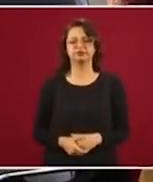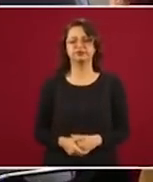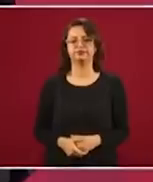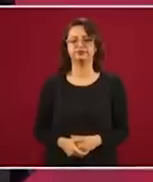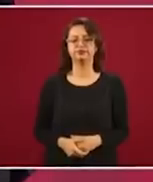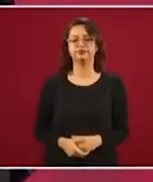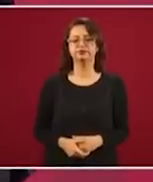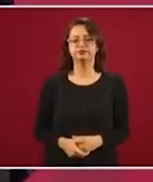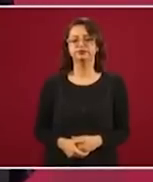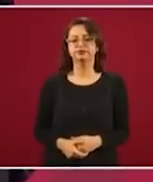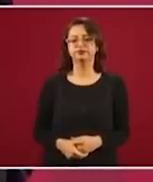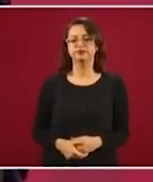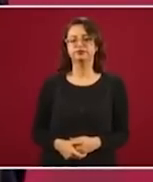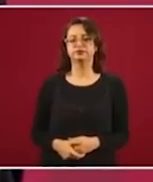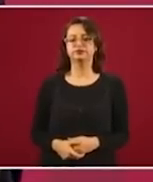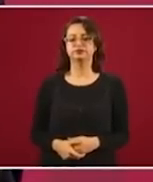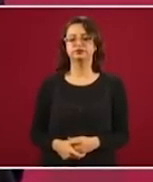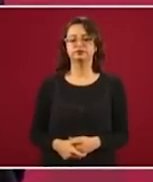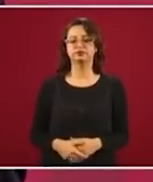si no se adhieren,